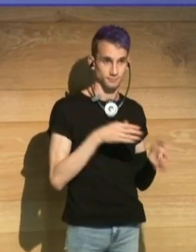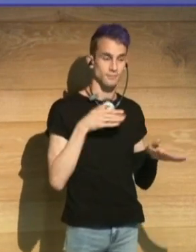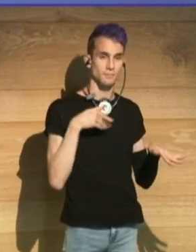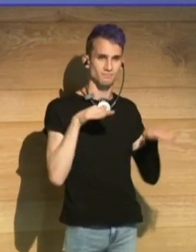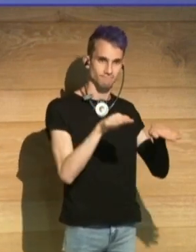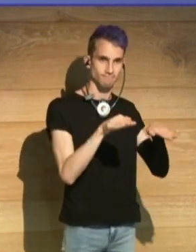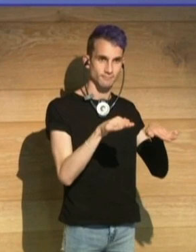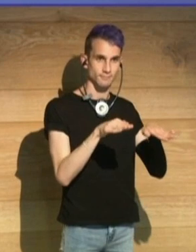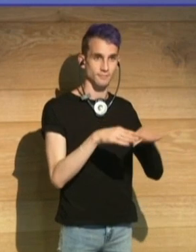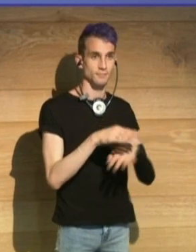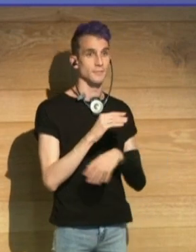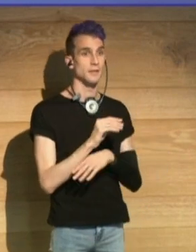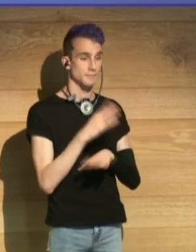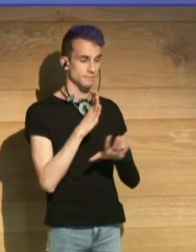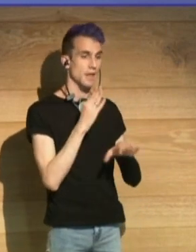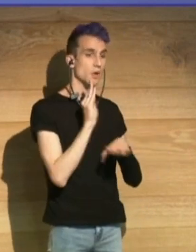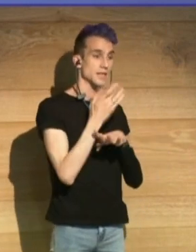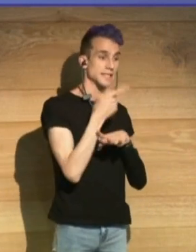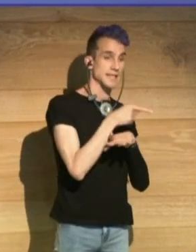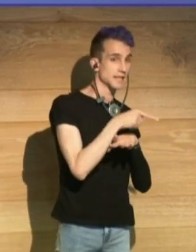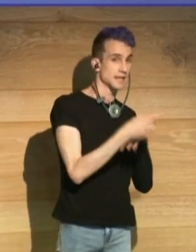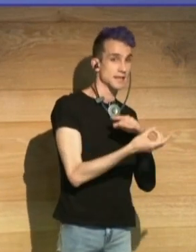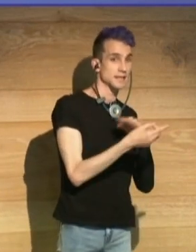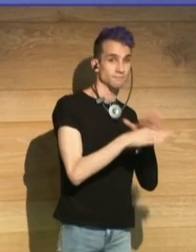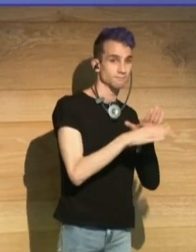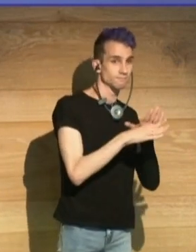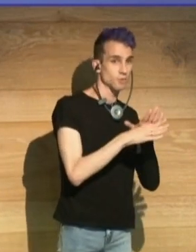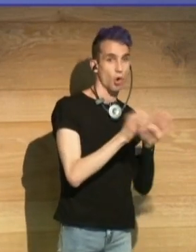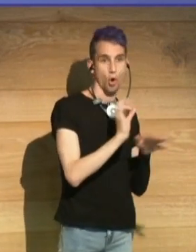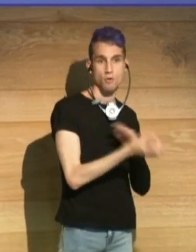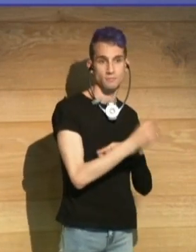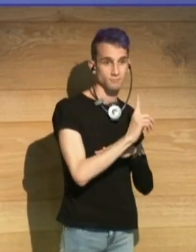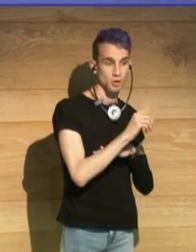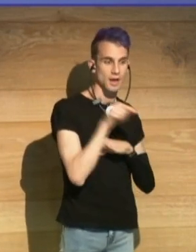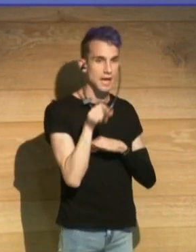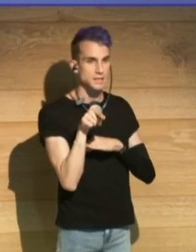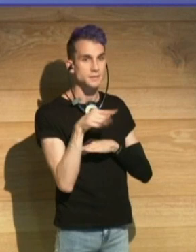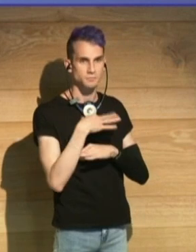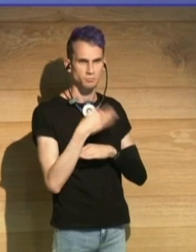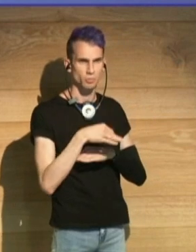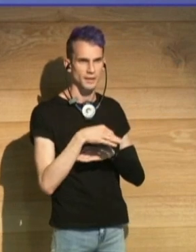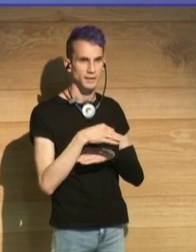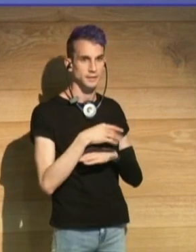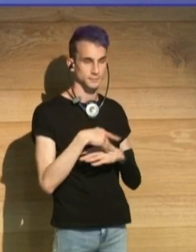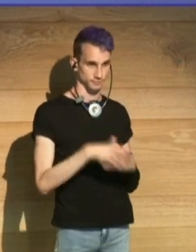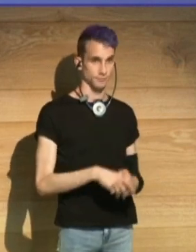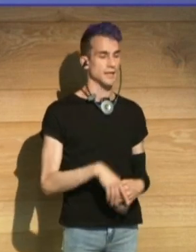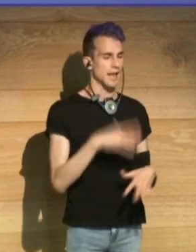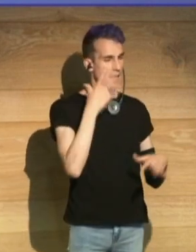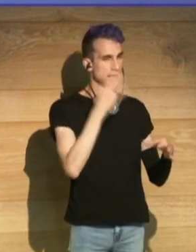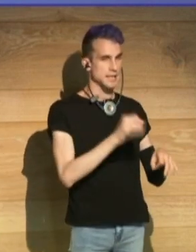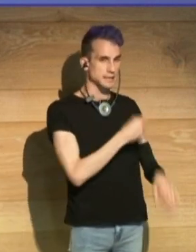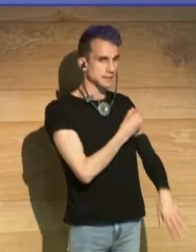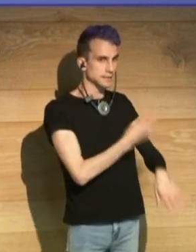no eso, cosas parecidas pueden pasar. Un hombre que sobrevive, como en el caso de Mussolini, a 4 atentados. En fin, pone los pelos de punta